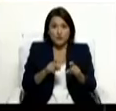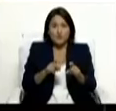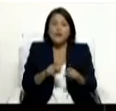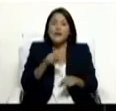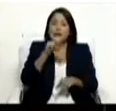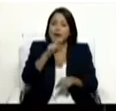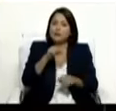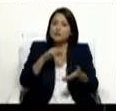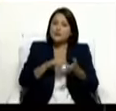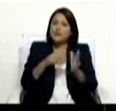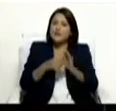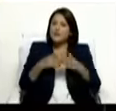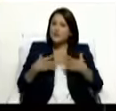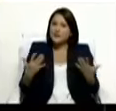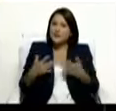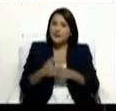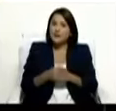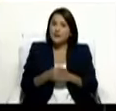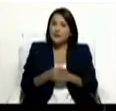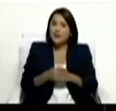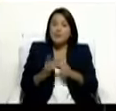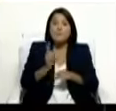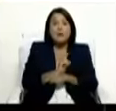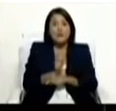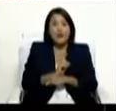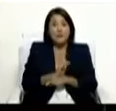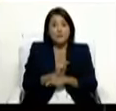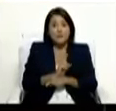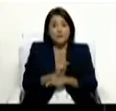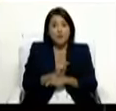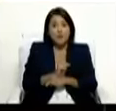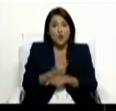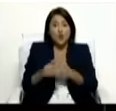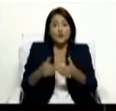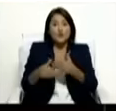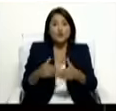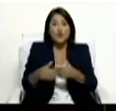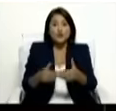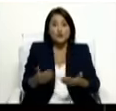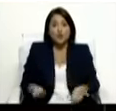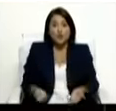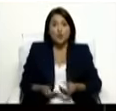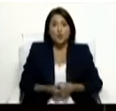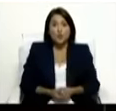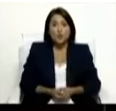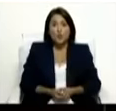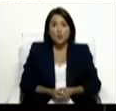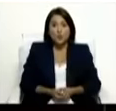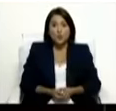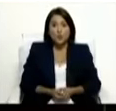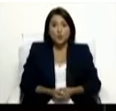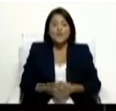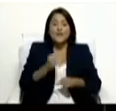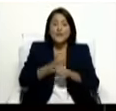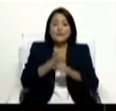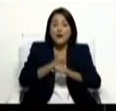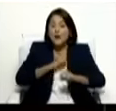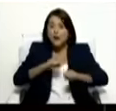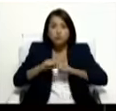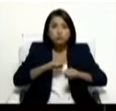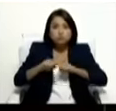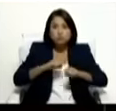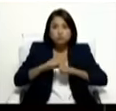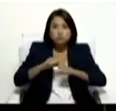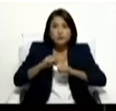cambiará, acelerará el proceso de acción para